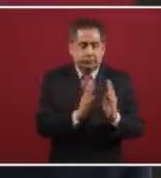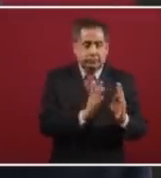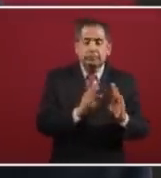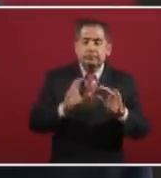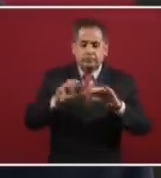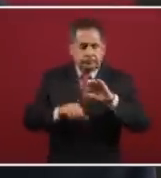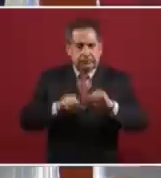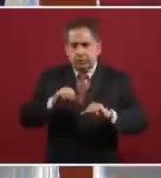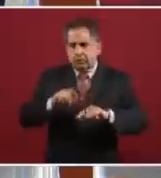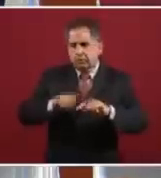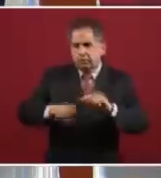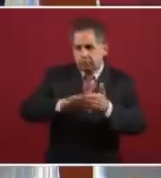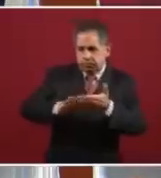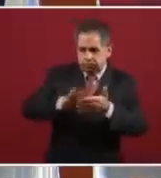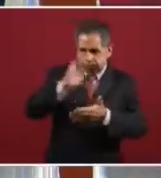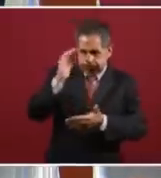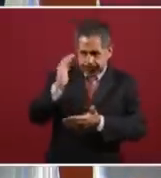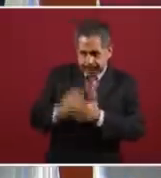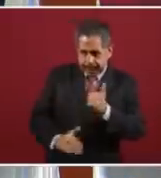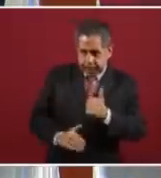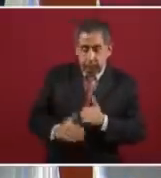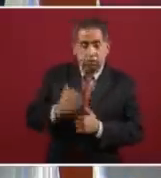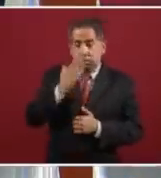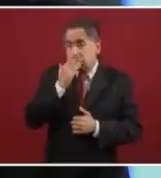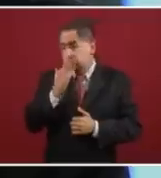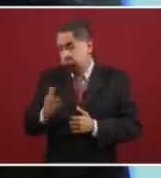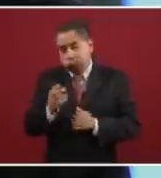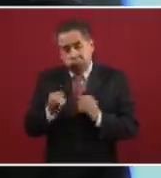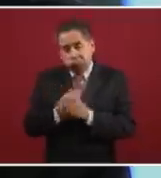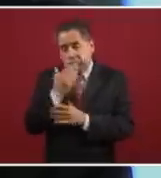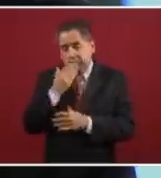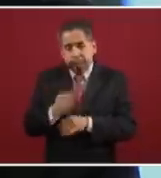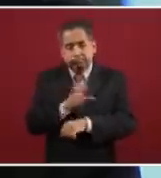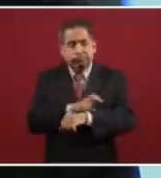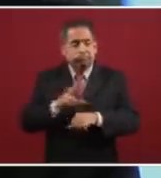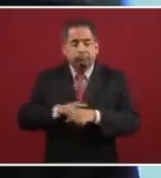gracias a la gran coordinación entre